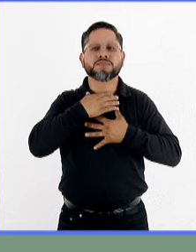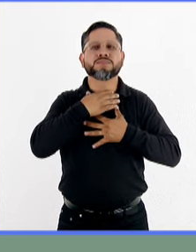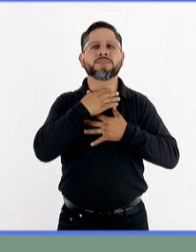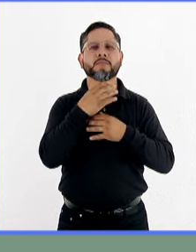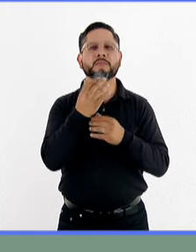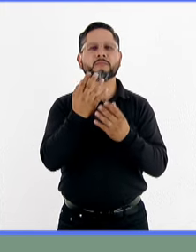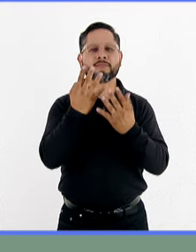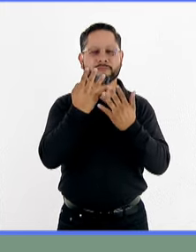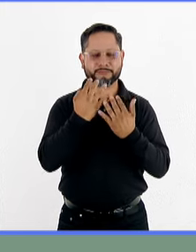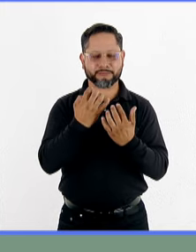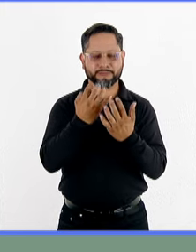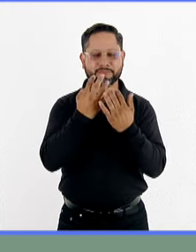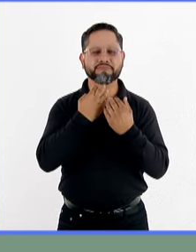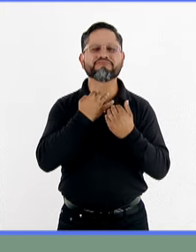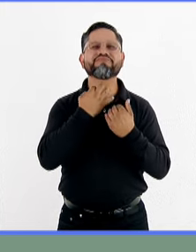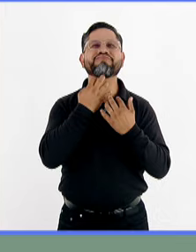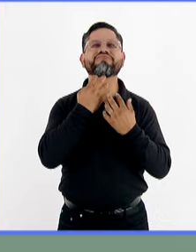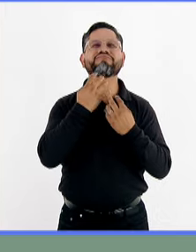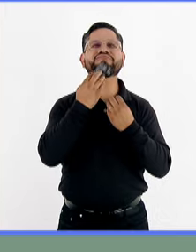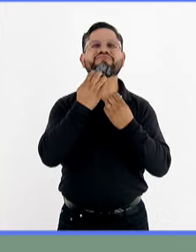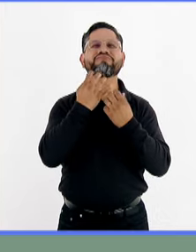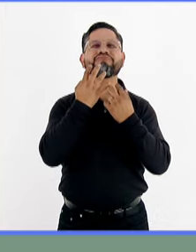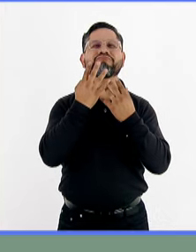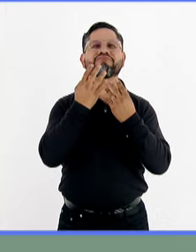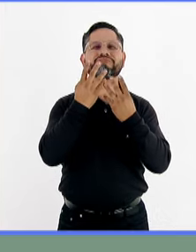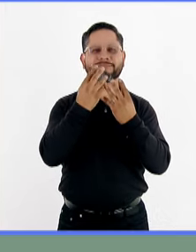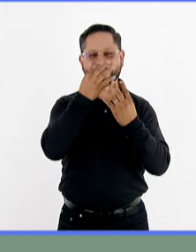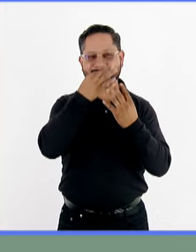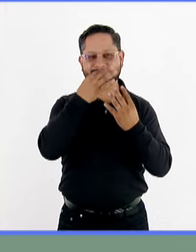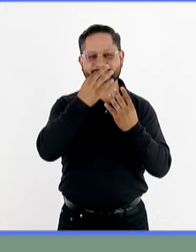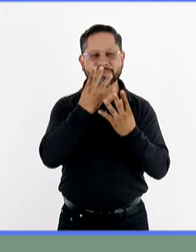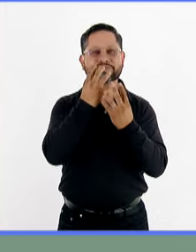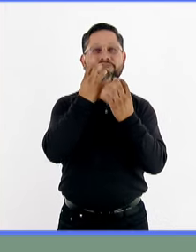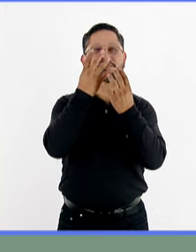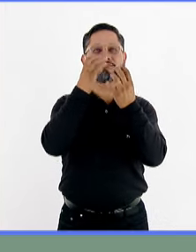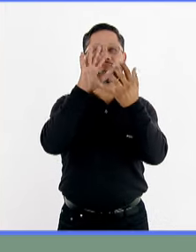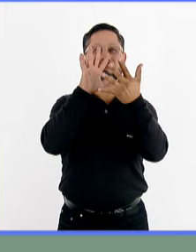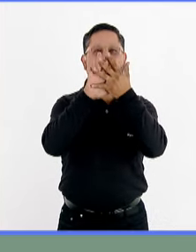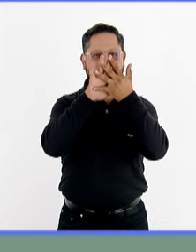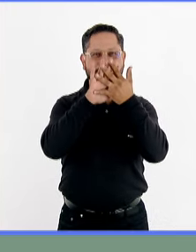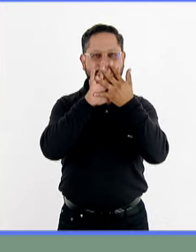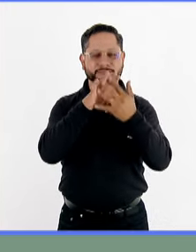llegan hacia la capa del moco viscoso y la mueven junto con las partículas atrapadas.